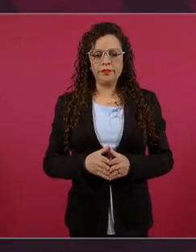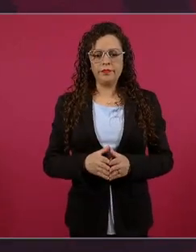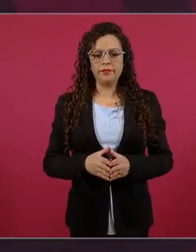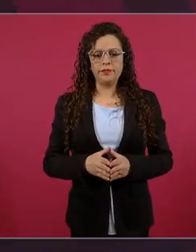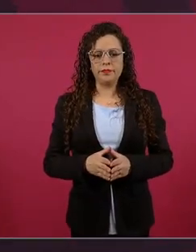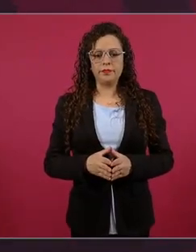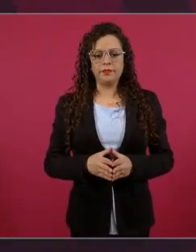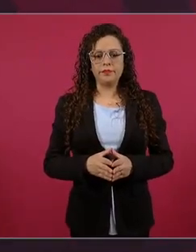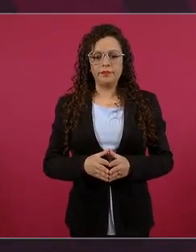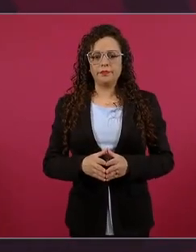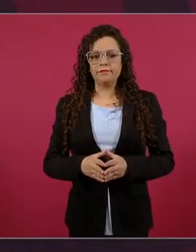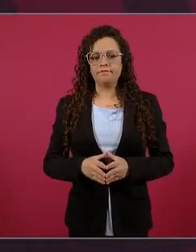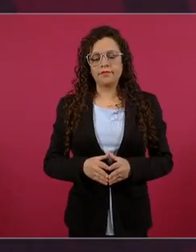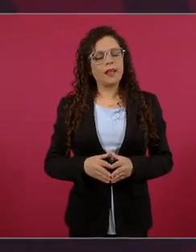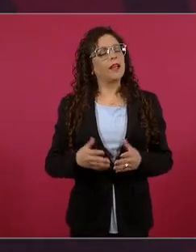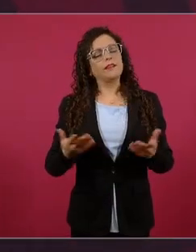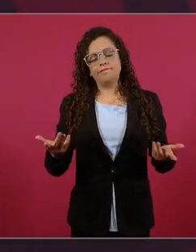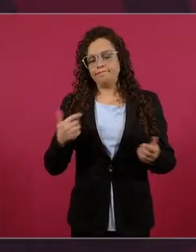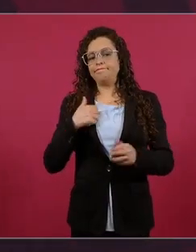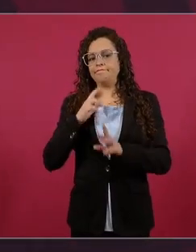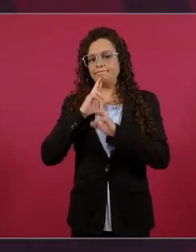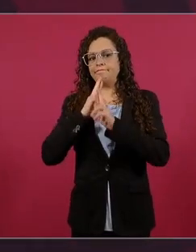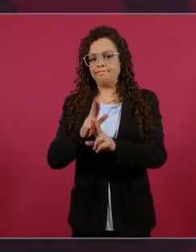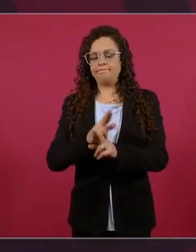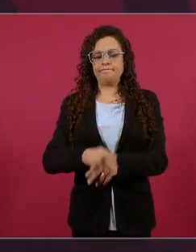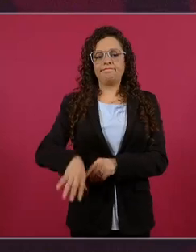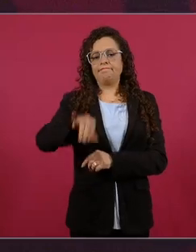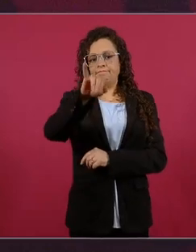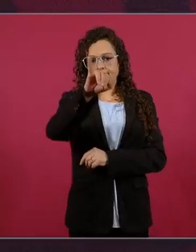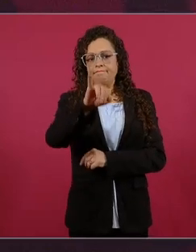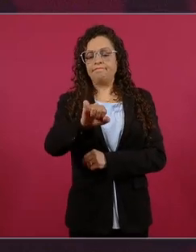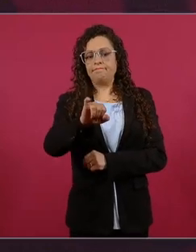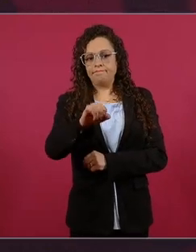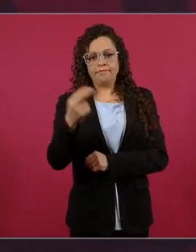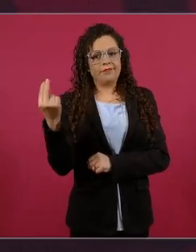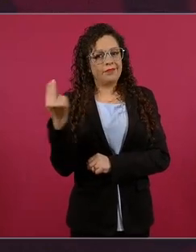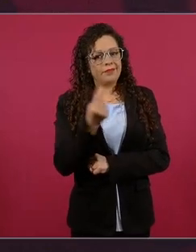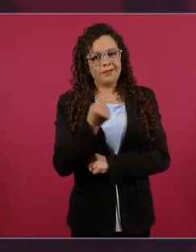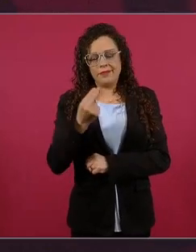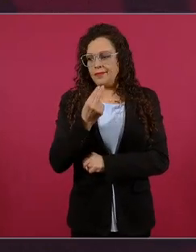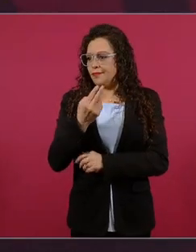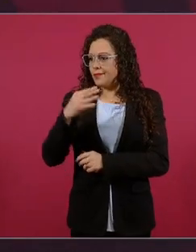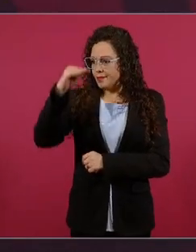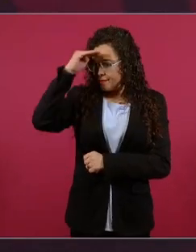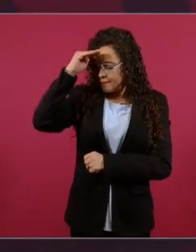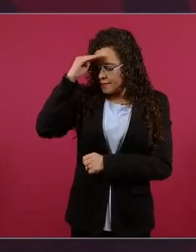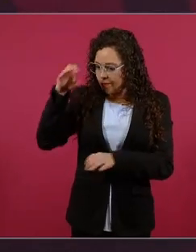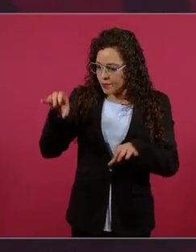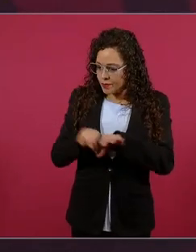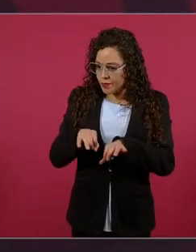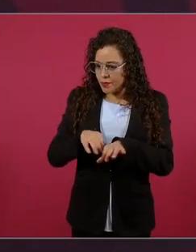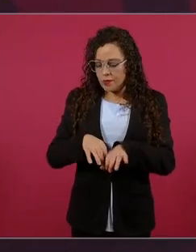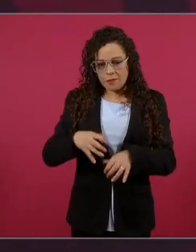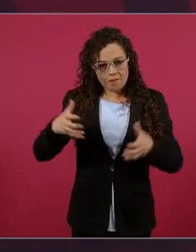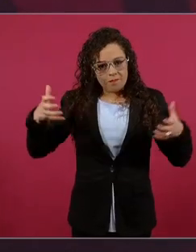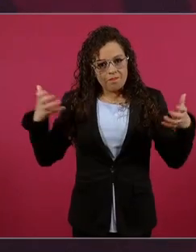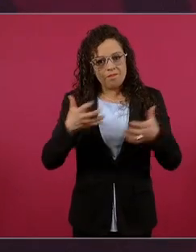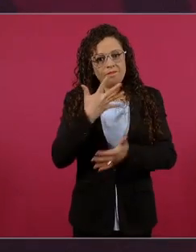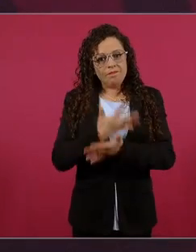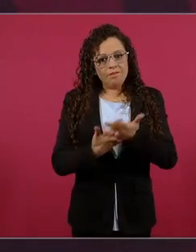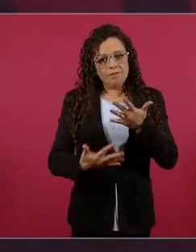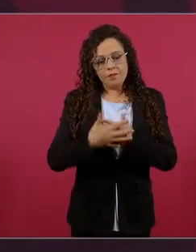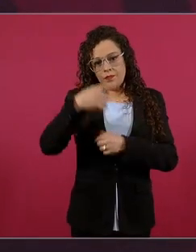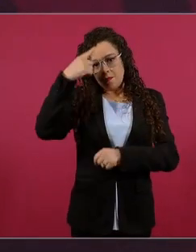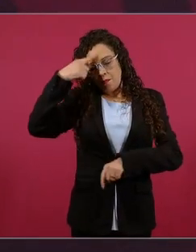actuar más y se tiene que combatir más